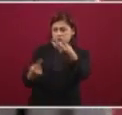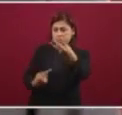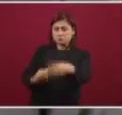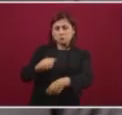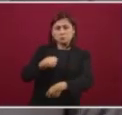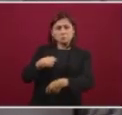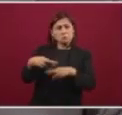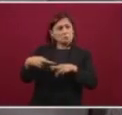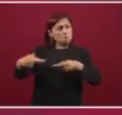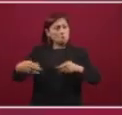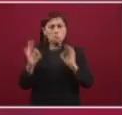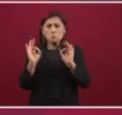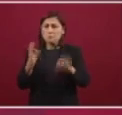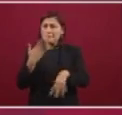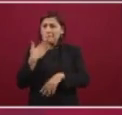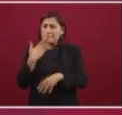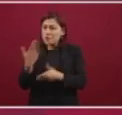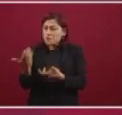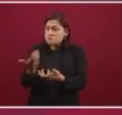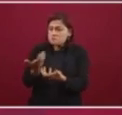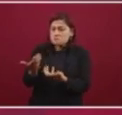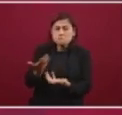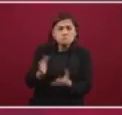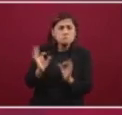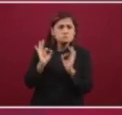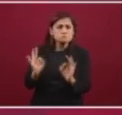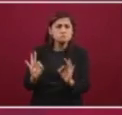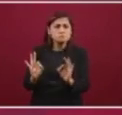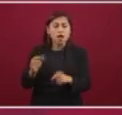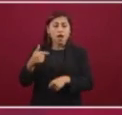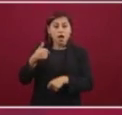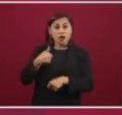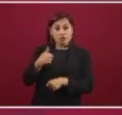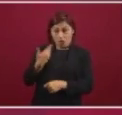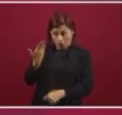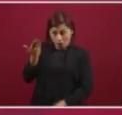jamás les he pedido nada,